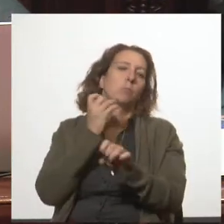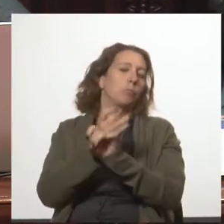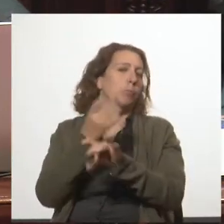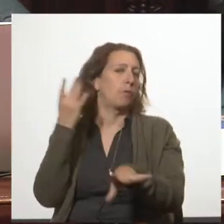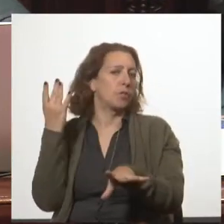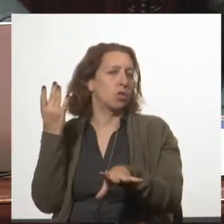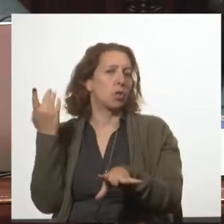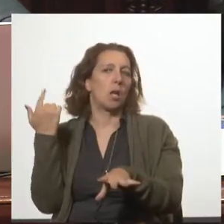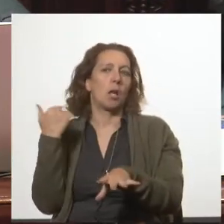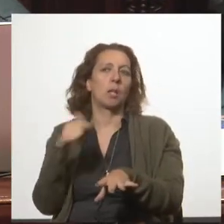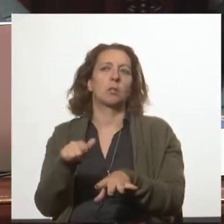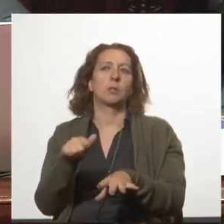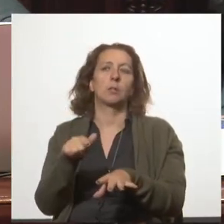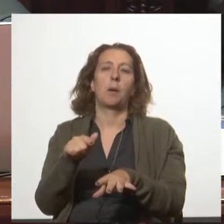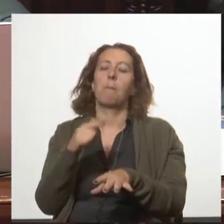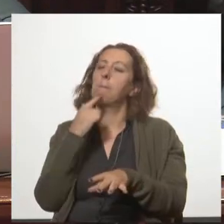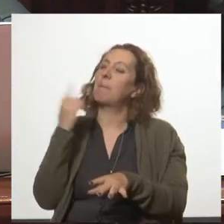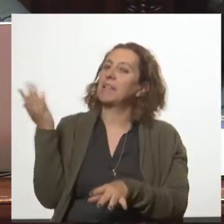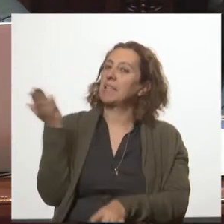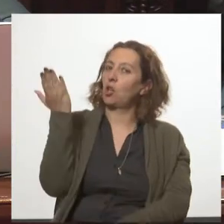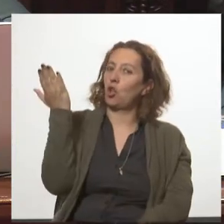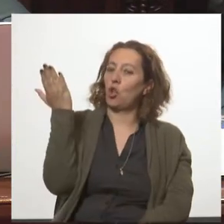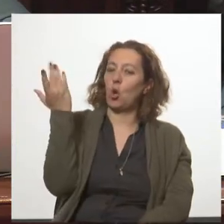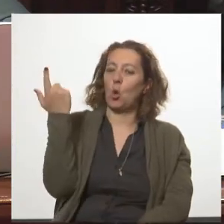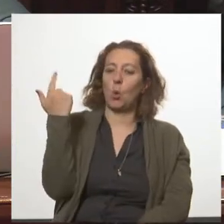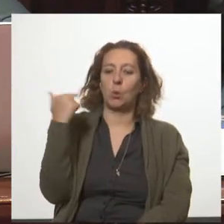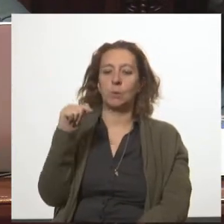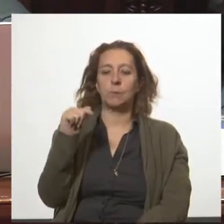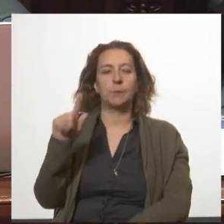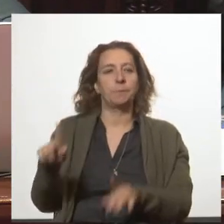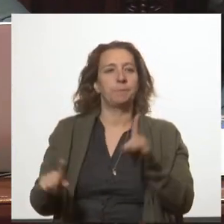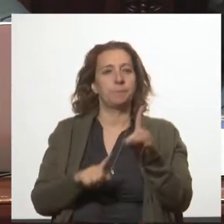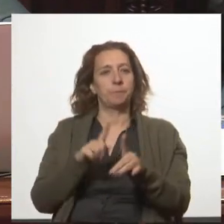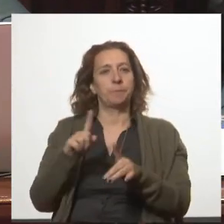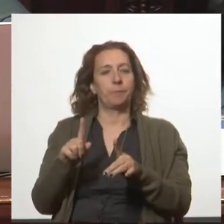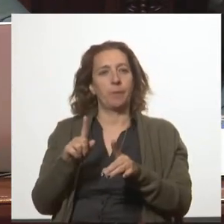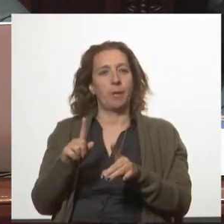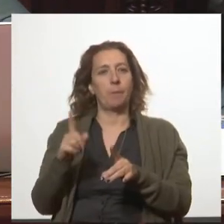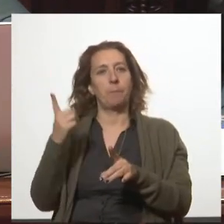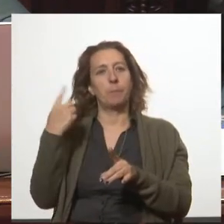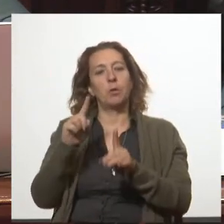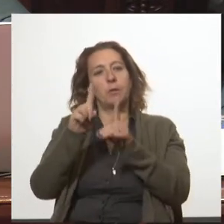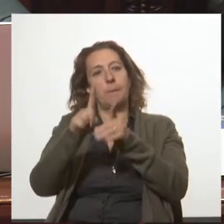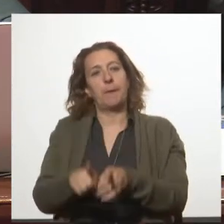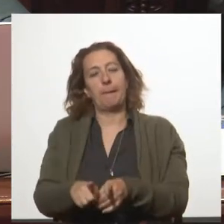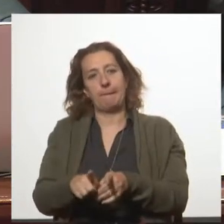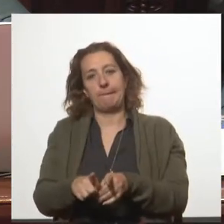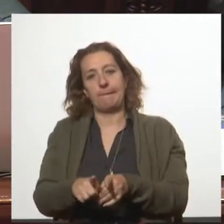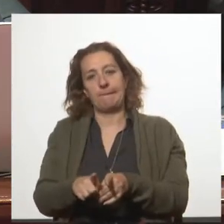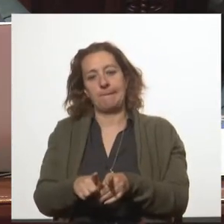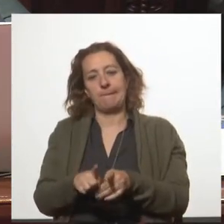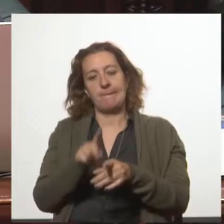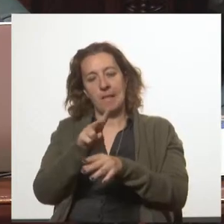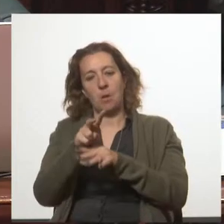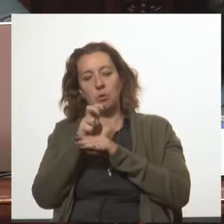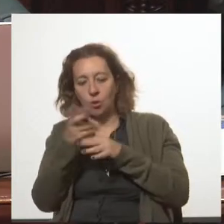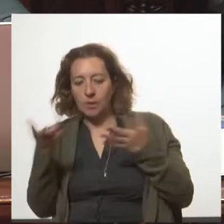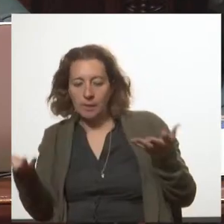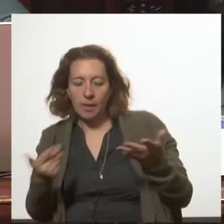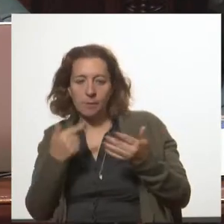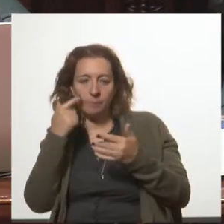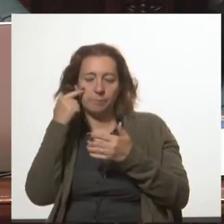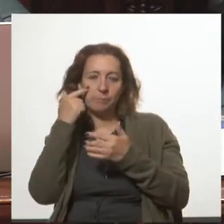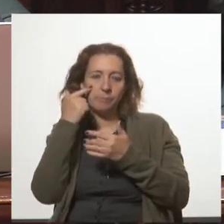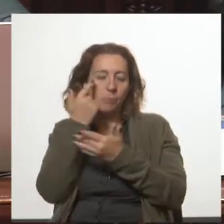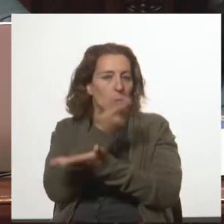cuyo prestigio muchísimos casos no están duda pero que también la auditoría señala una suerte de huida del derecho